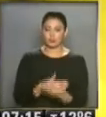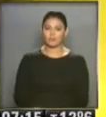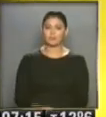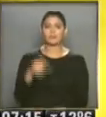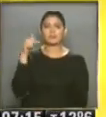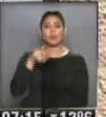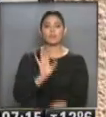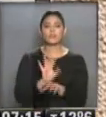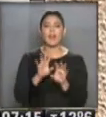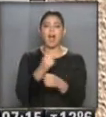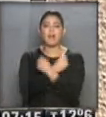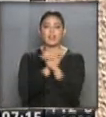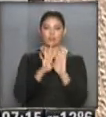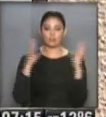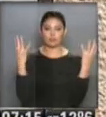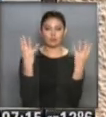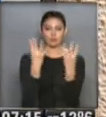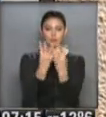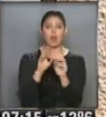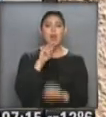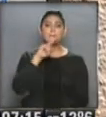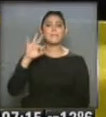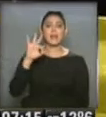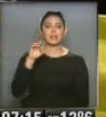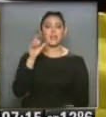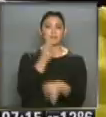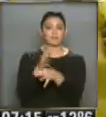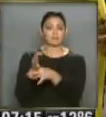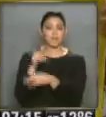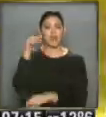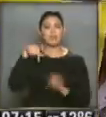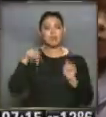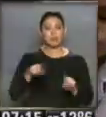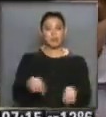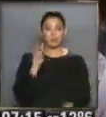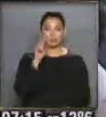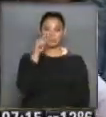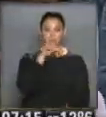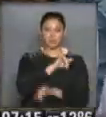Abrazo simbólico a 20 colegios porteños, tema también para esta mañana en Visión 7.